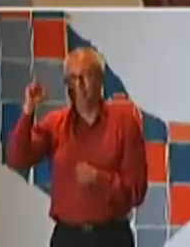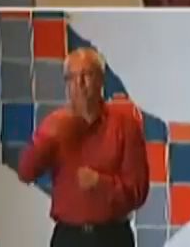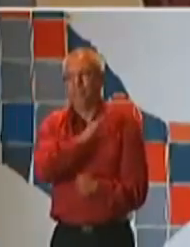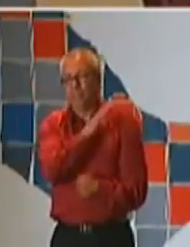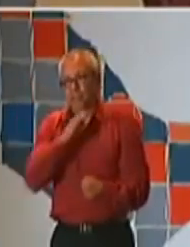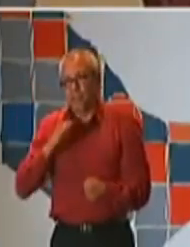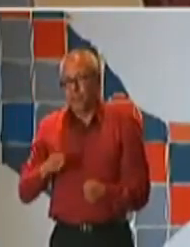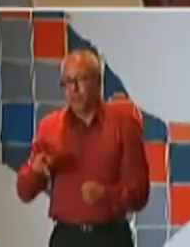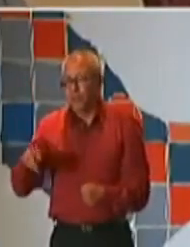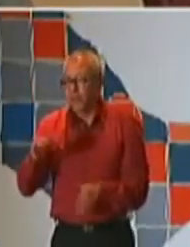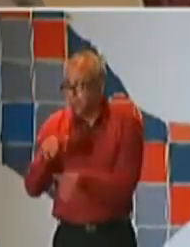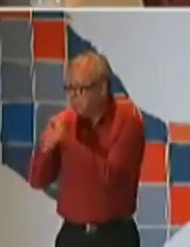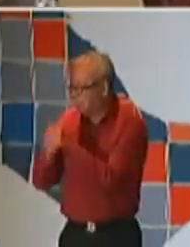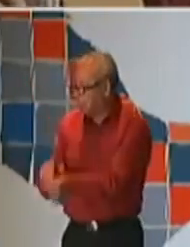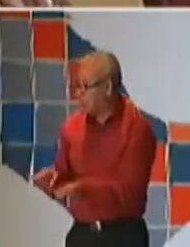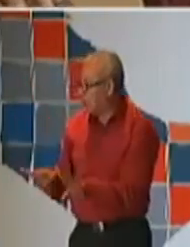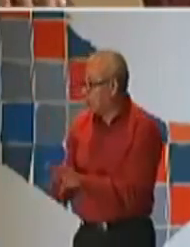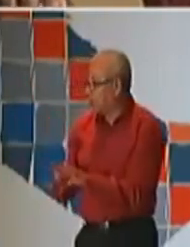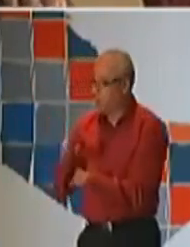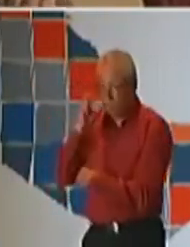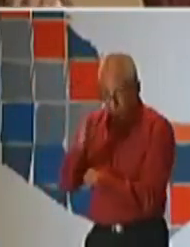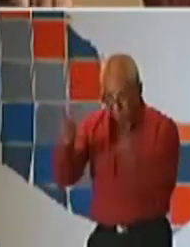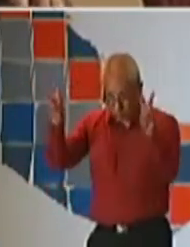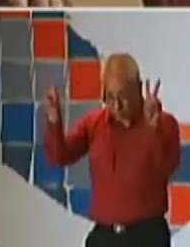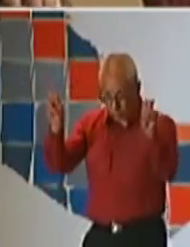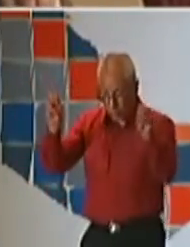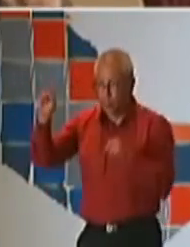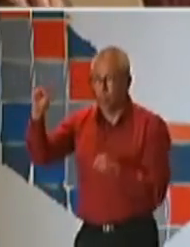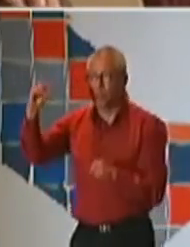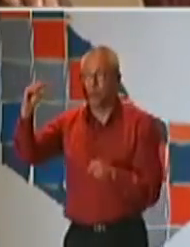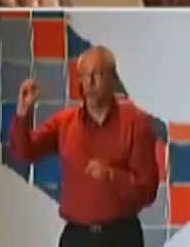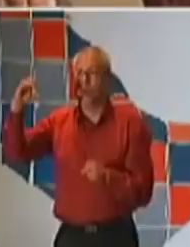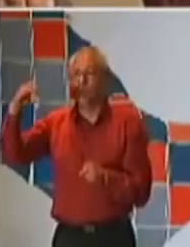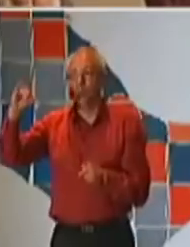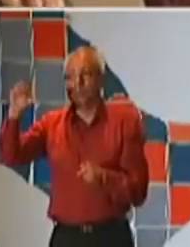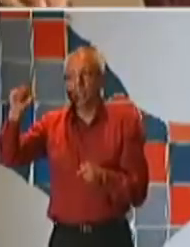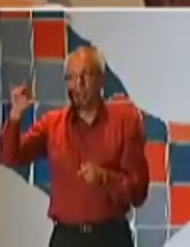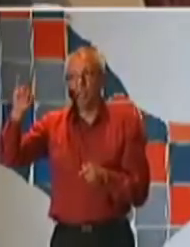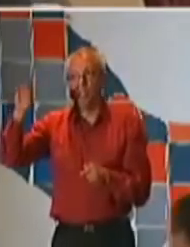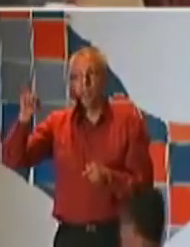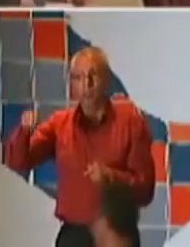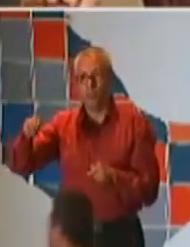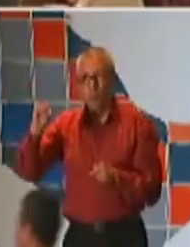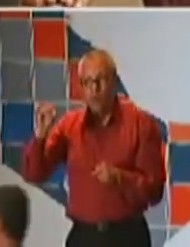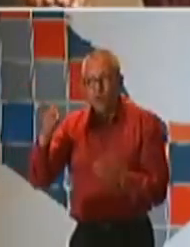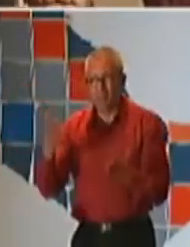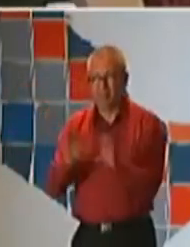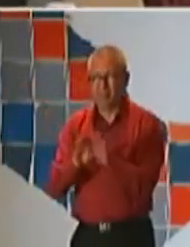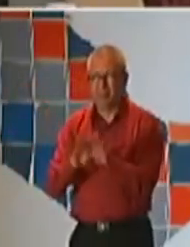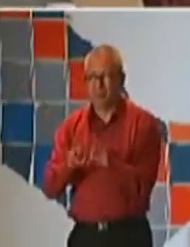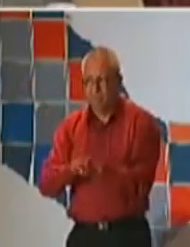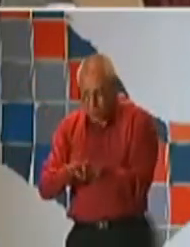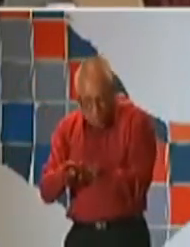un estado que En nombre del socialismo se ocupa de la disciplina de la mano de obra nosotros combatimos